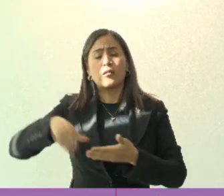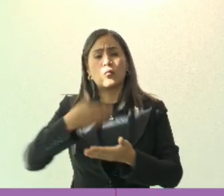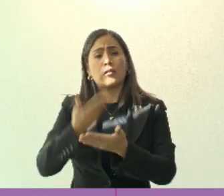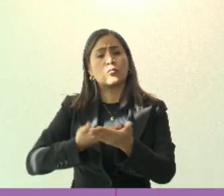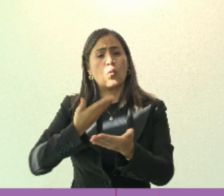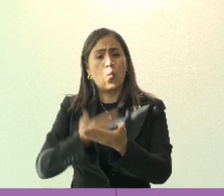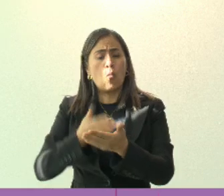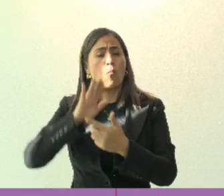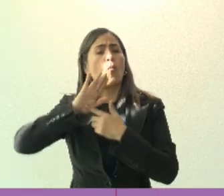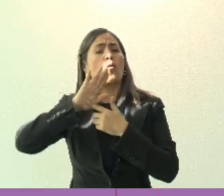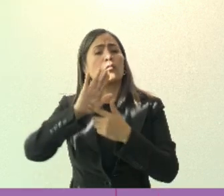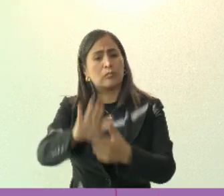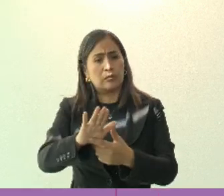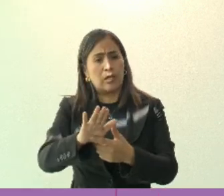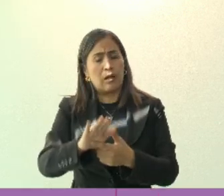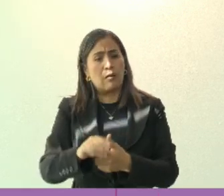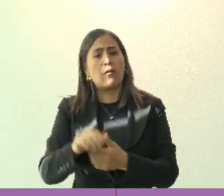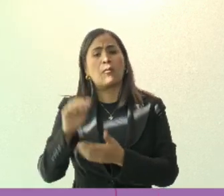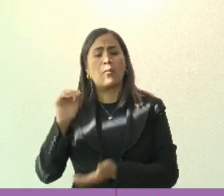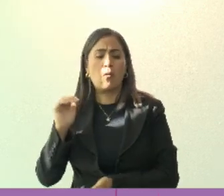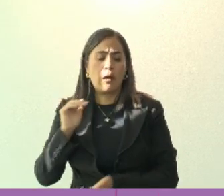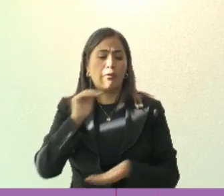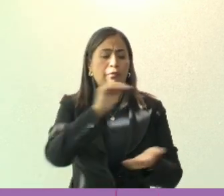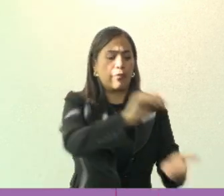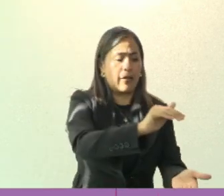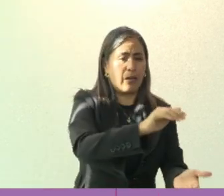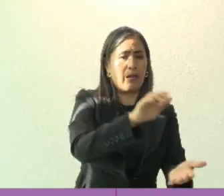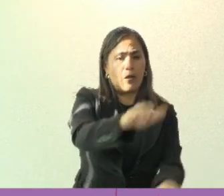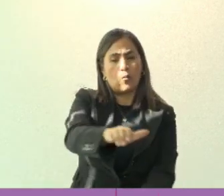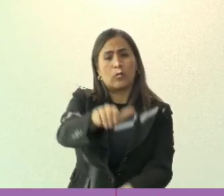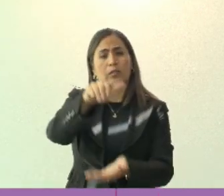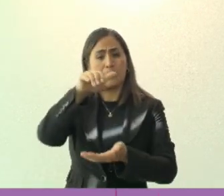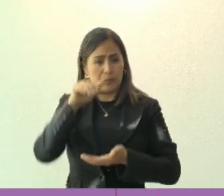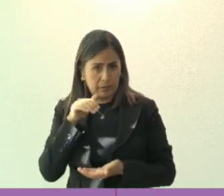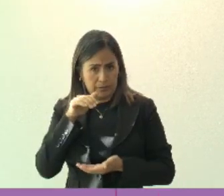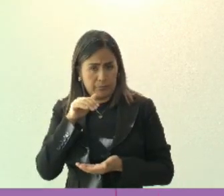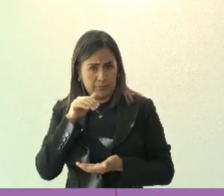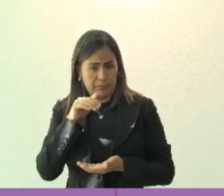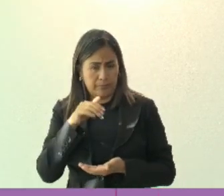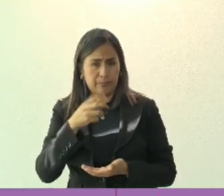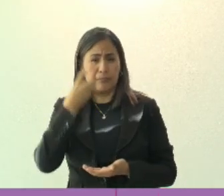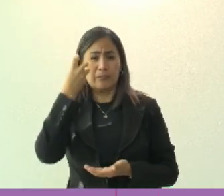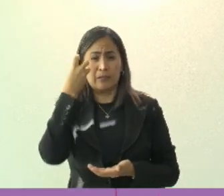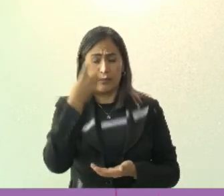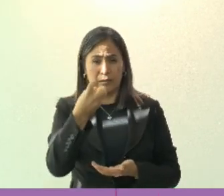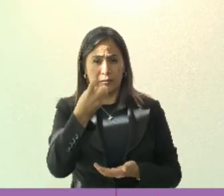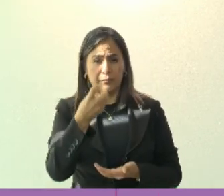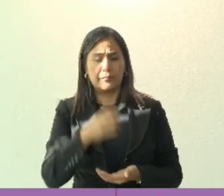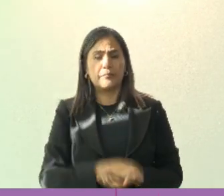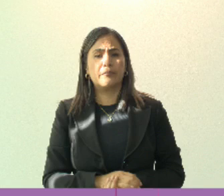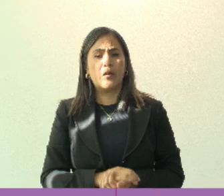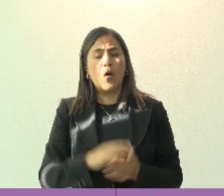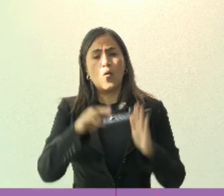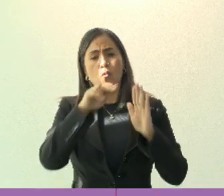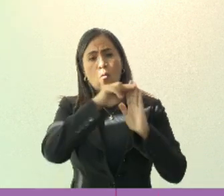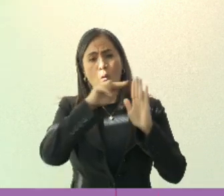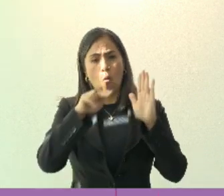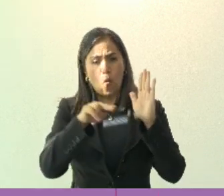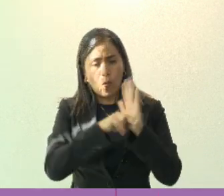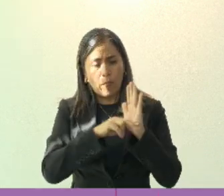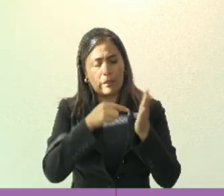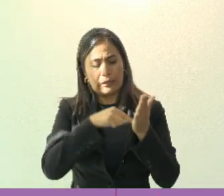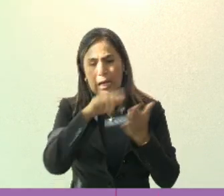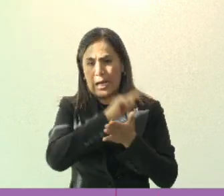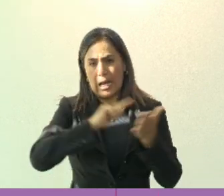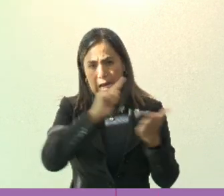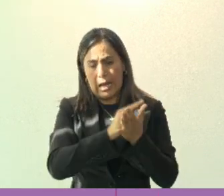cuentas en la entrega-recepción es en apego justamente a esas normas de